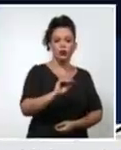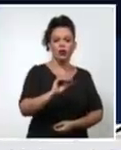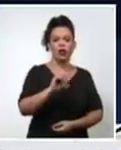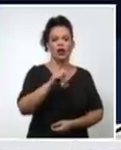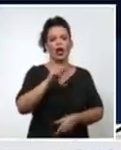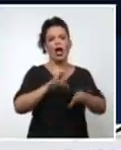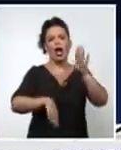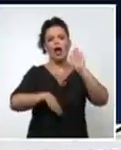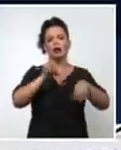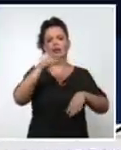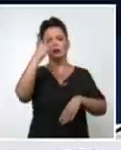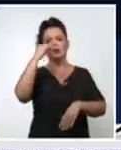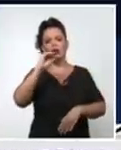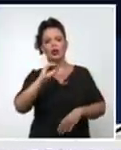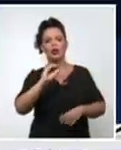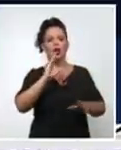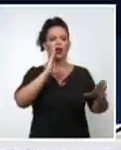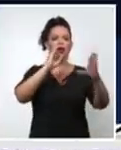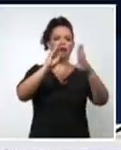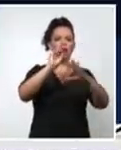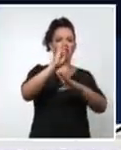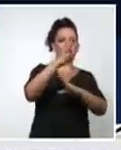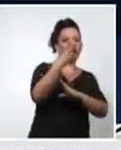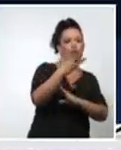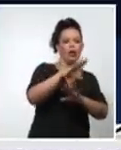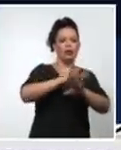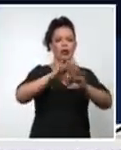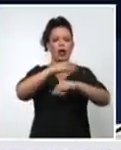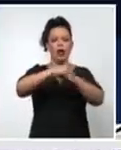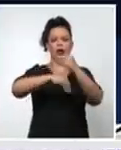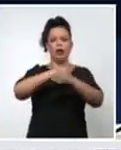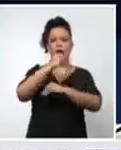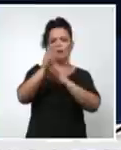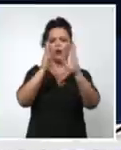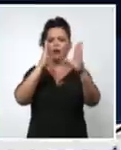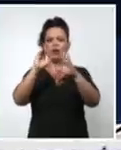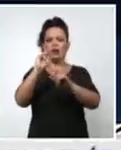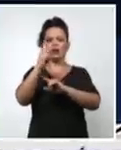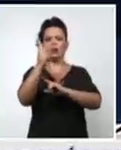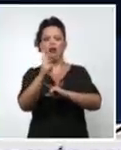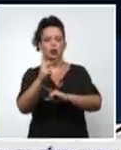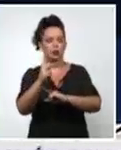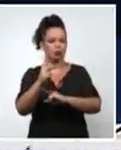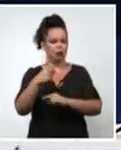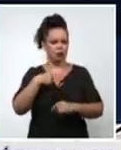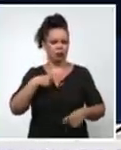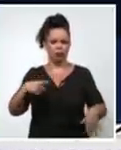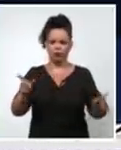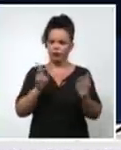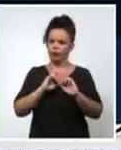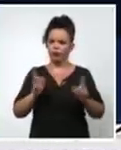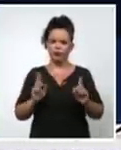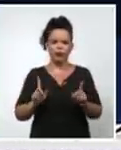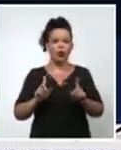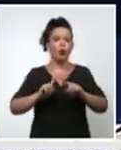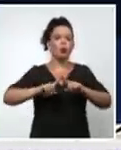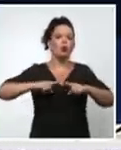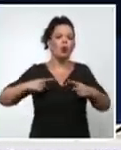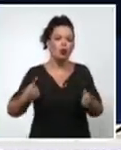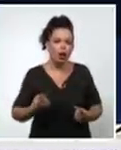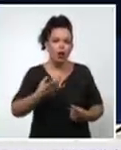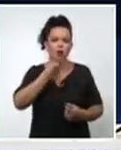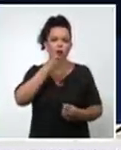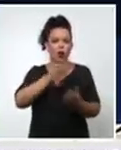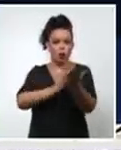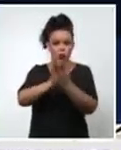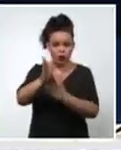2, nos vamos a pasar para la fase epidémica, si seguimos con este comportamiento y no hay una